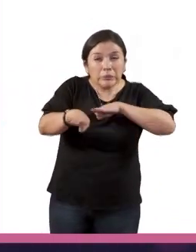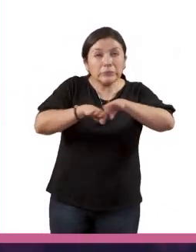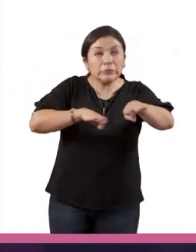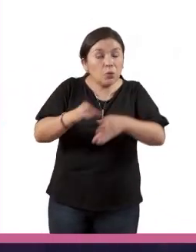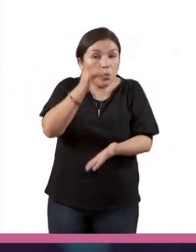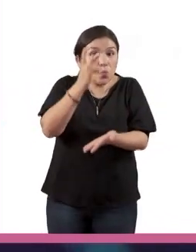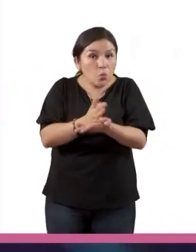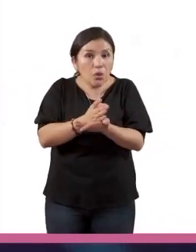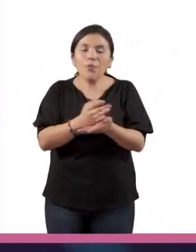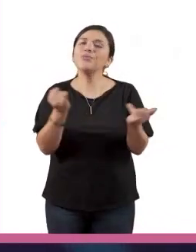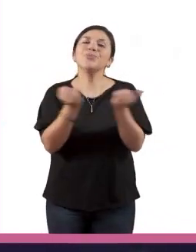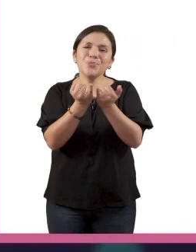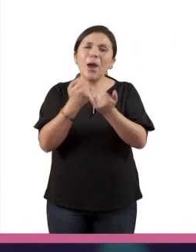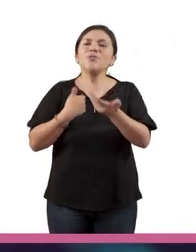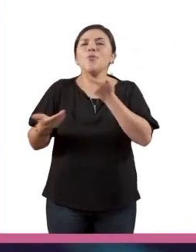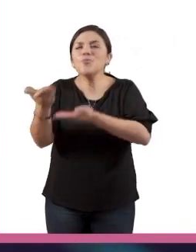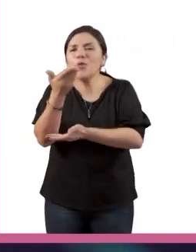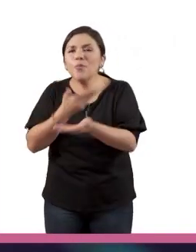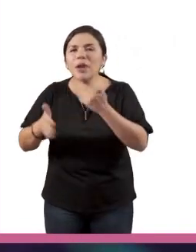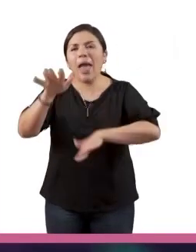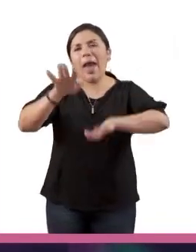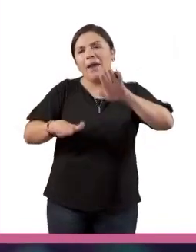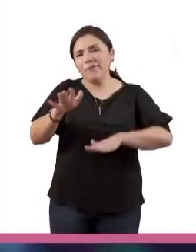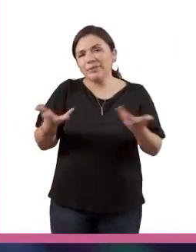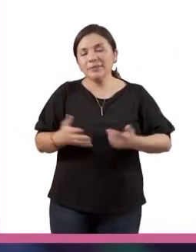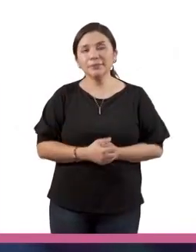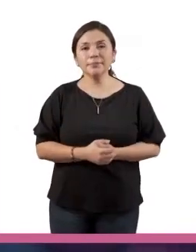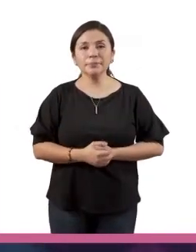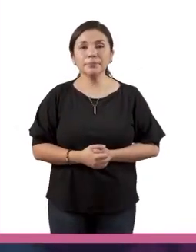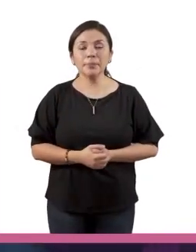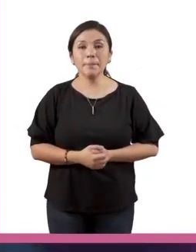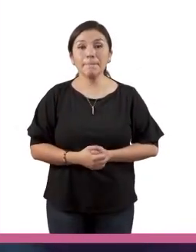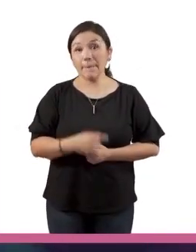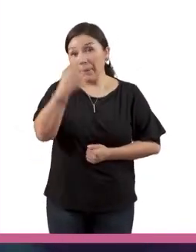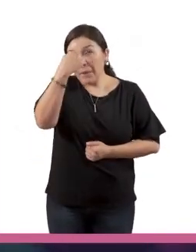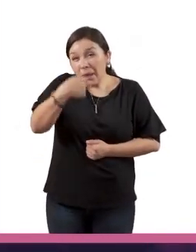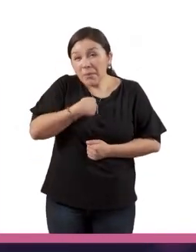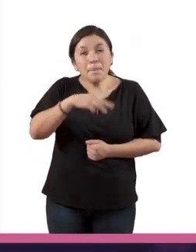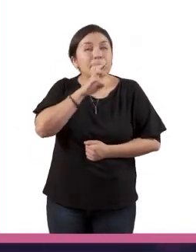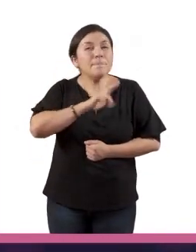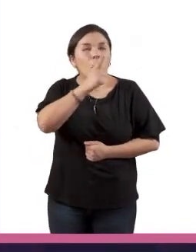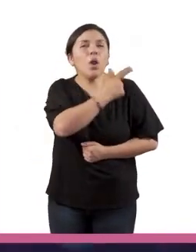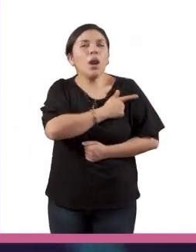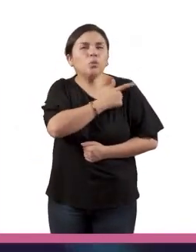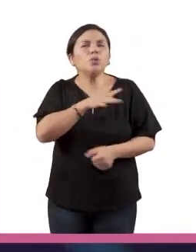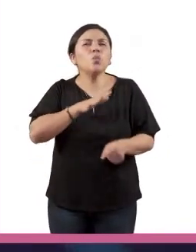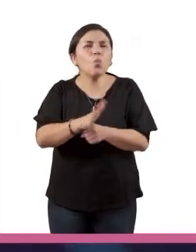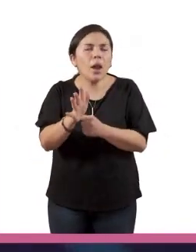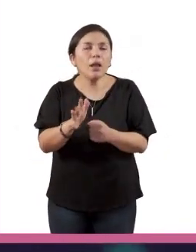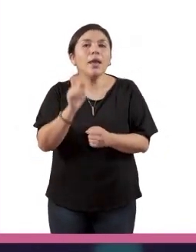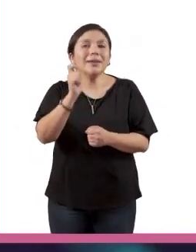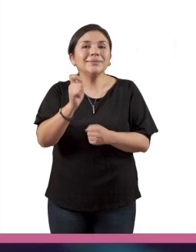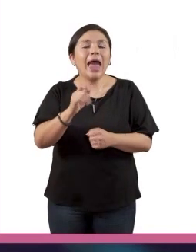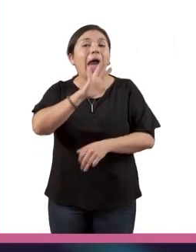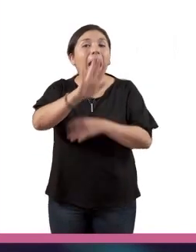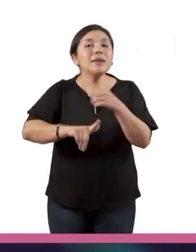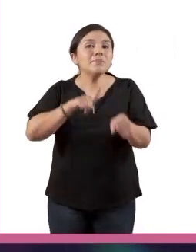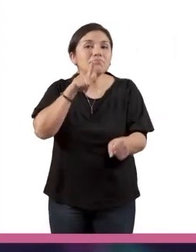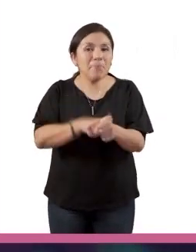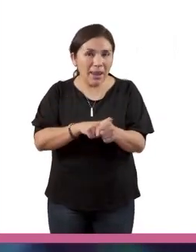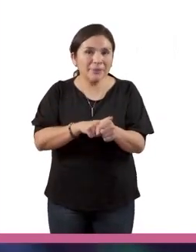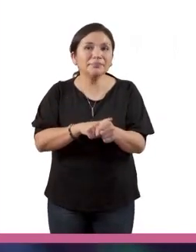trabajando, también convivimos de vez en cuando. Yo me inspiro mucho en los